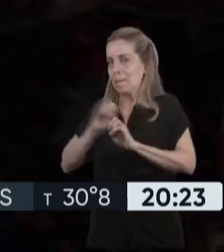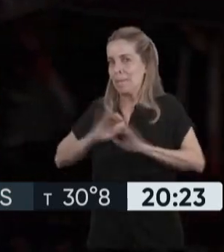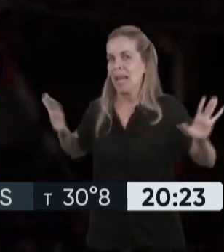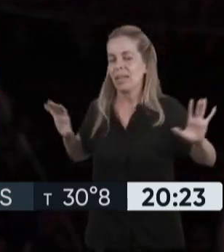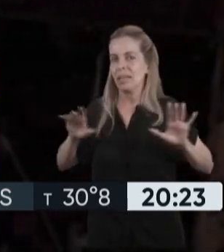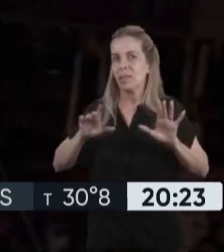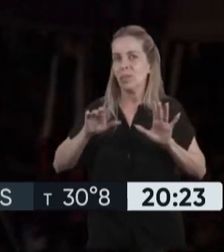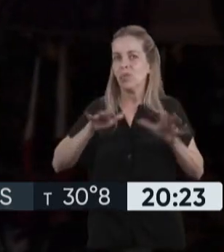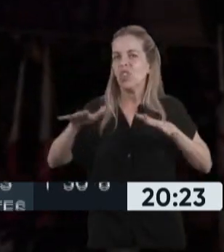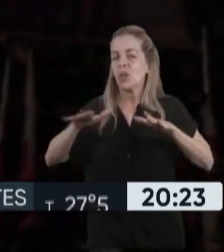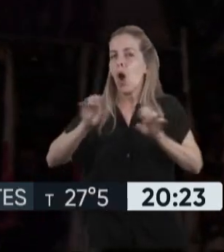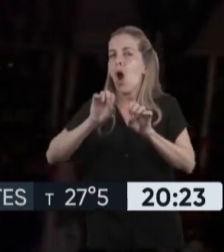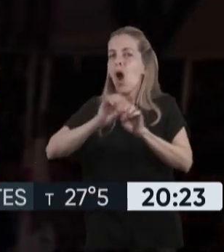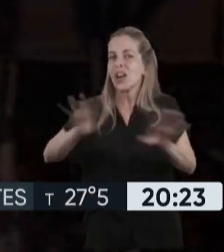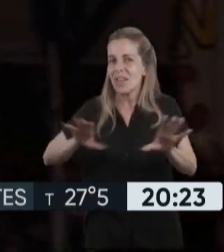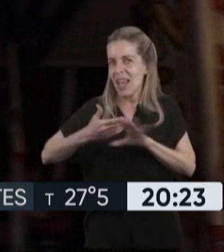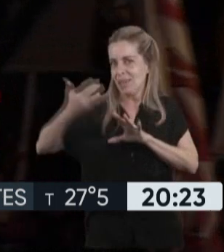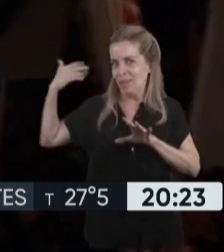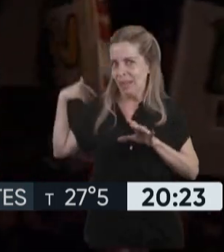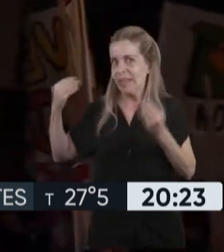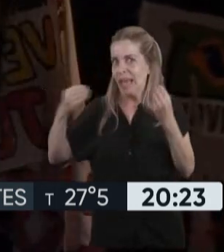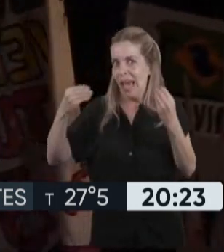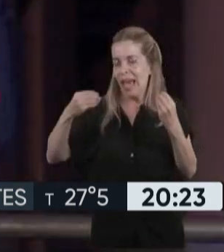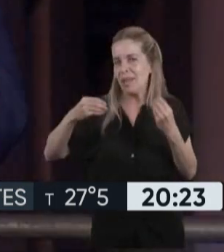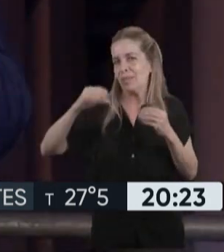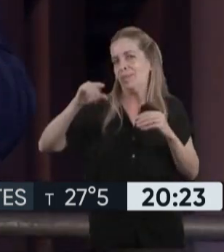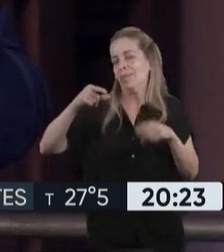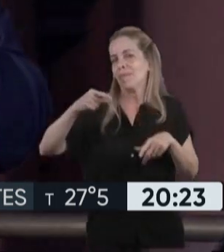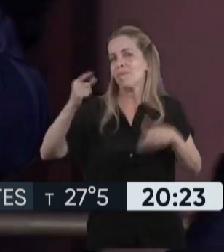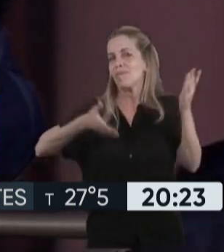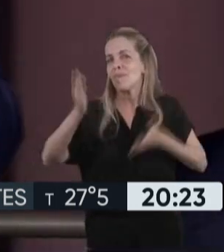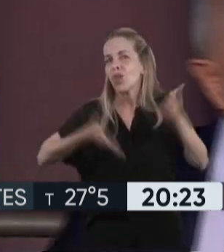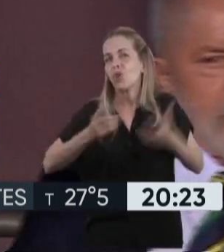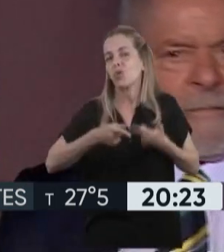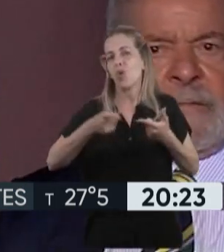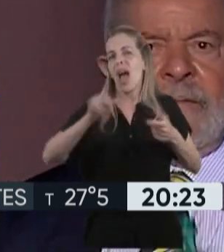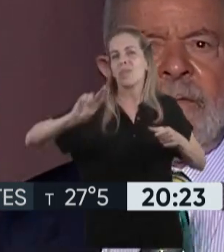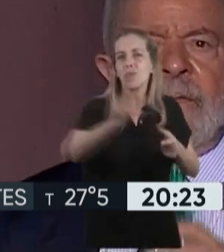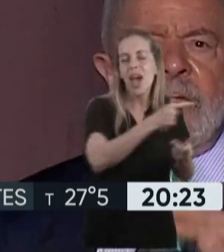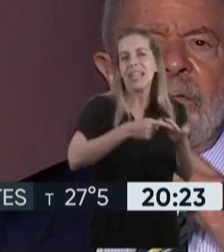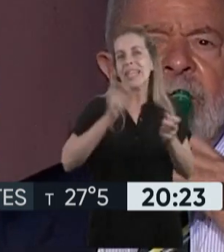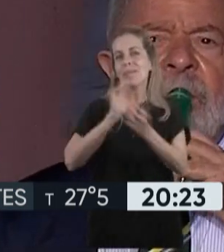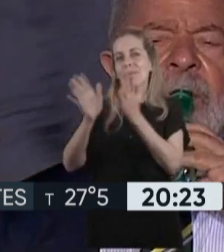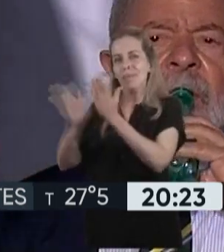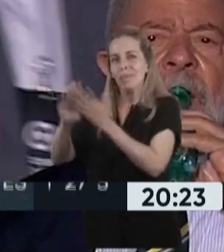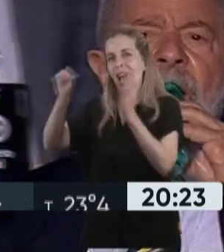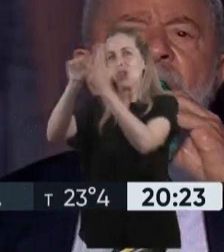ingrata de las noches. La noche de la muerte, de la tortura, del exilio, de las